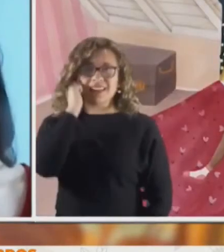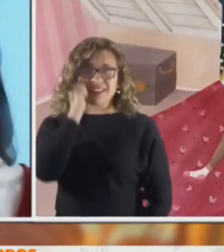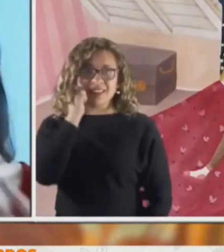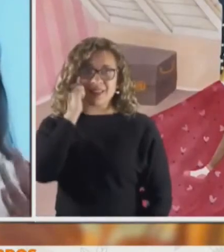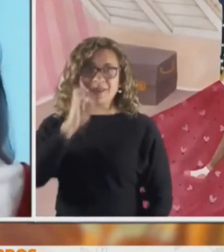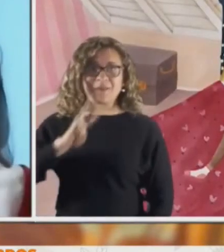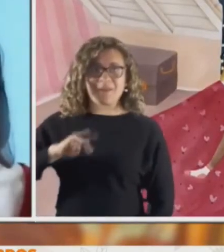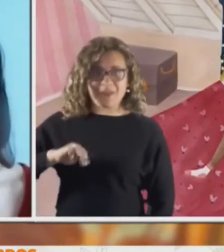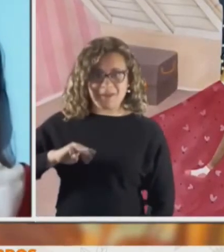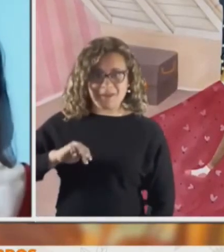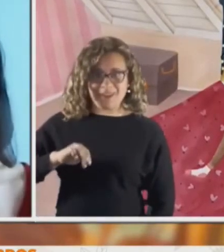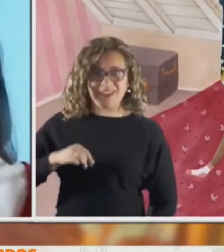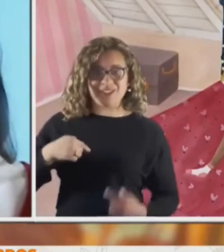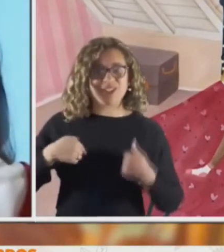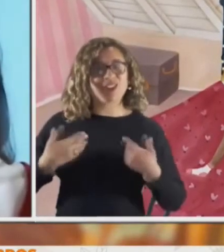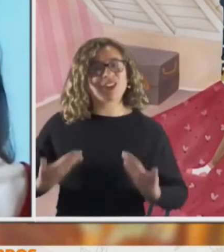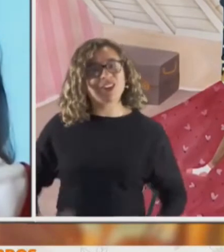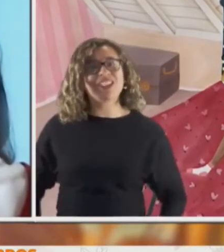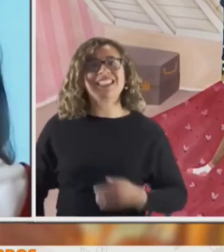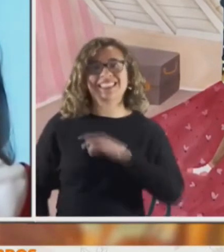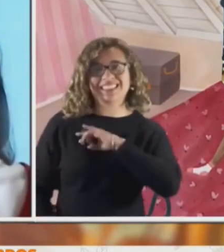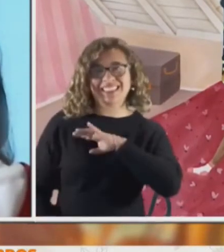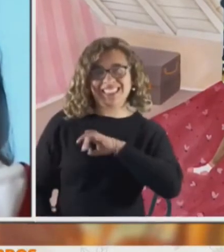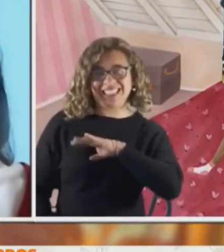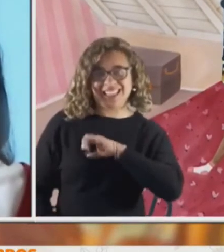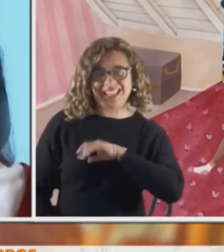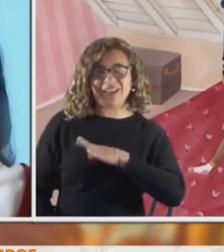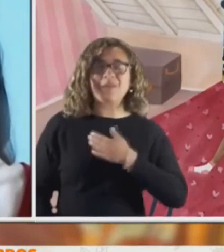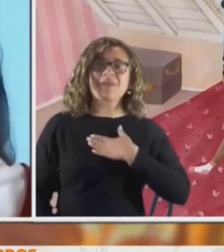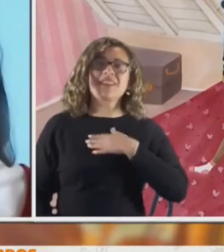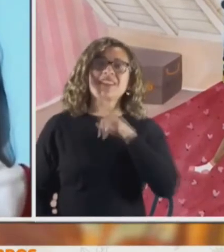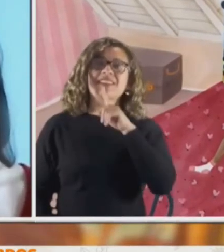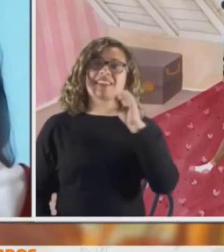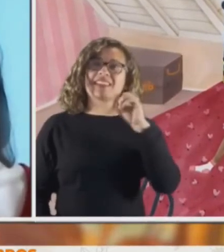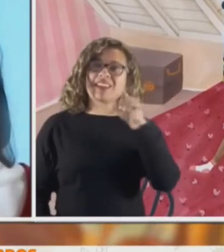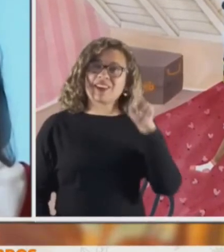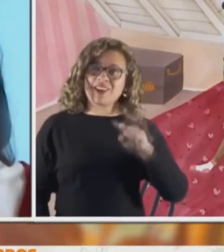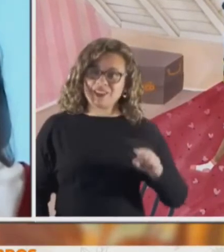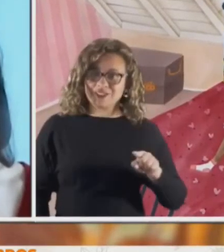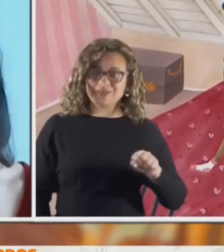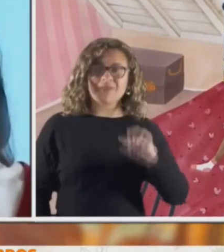compartir, dialogar con todos estos procesos de personas migratorias,